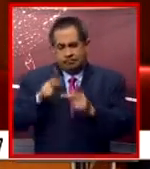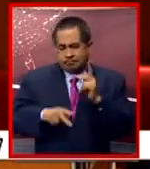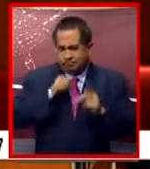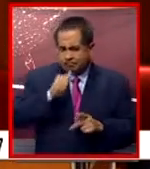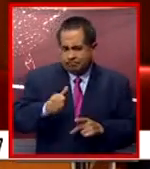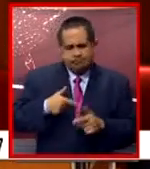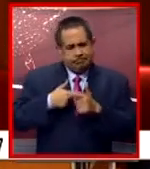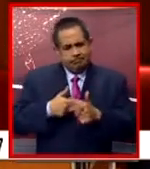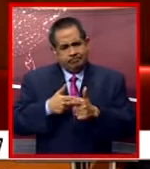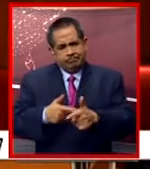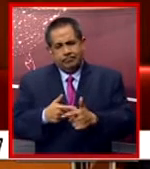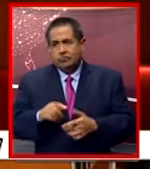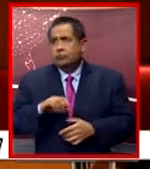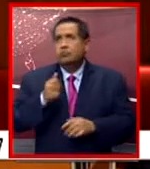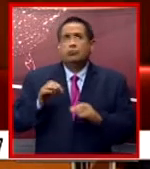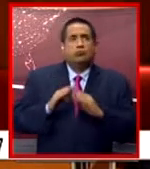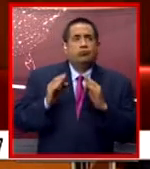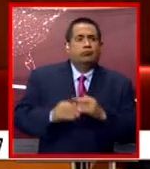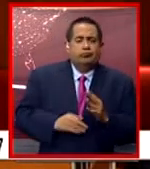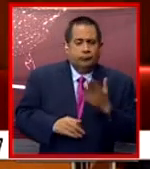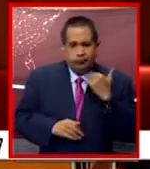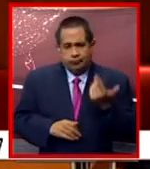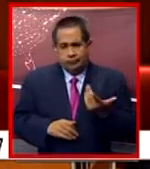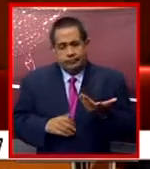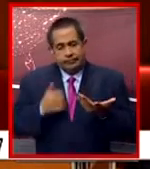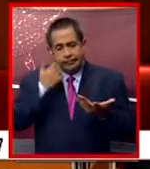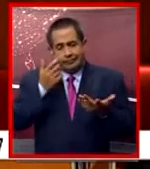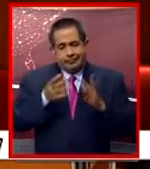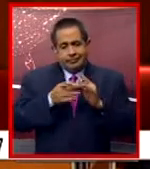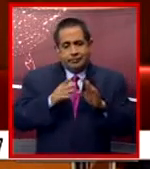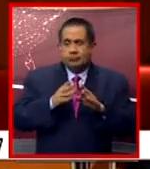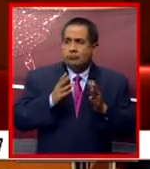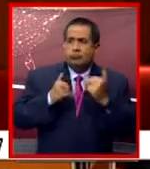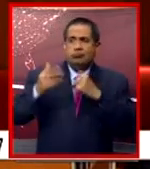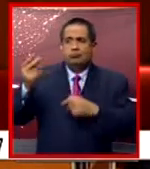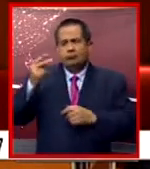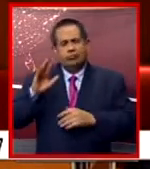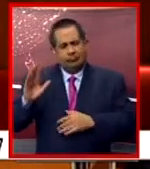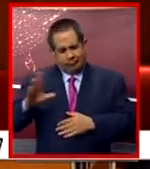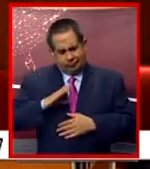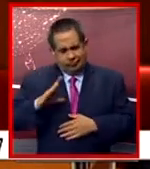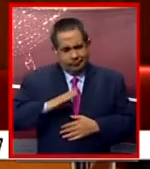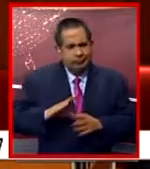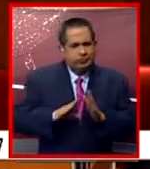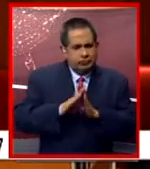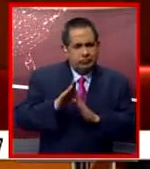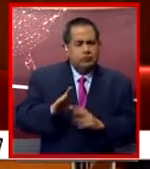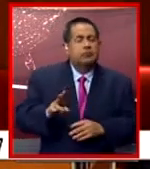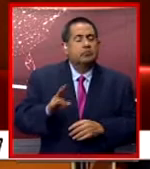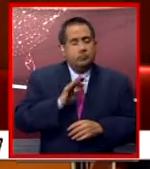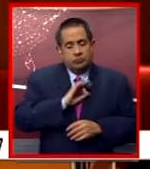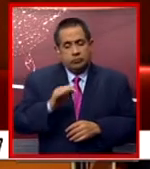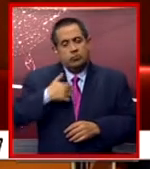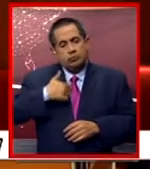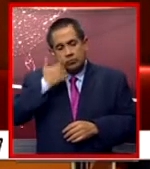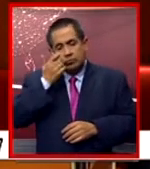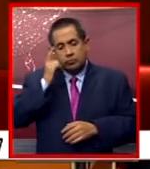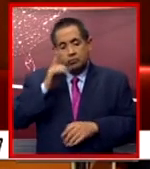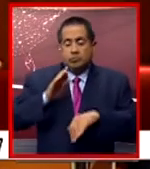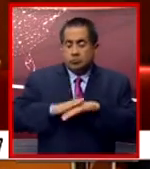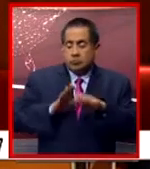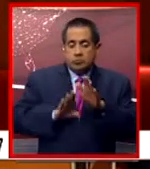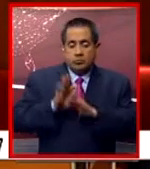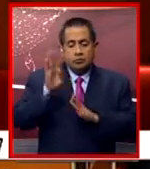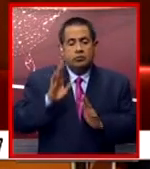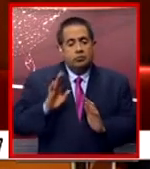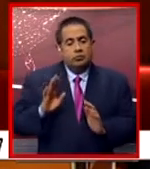de darle la vuelta en términos de querer señalar que no ha habido crecimiento. Puede uno comentar que nos hubiera gustado crecer más